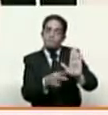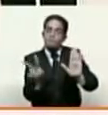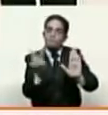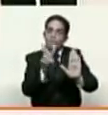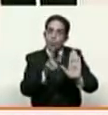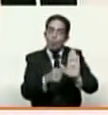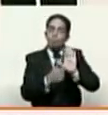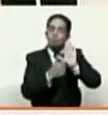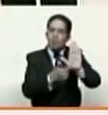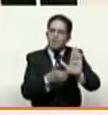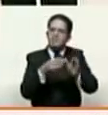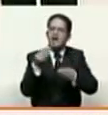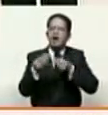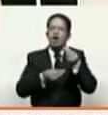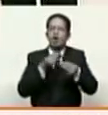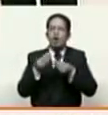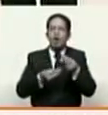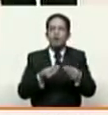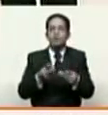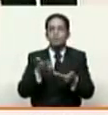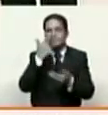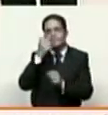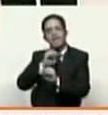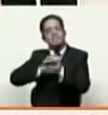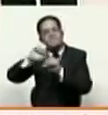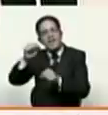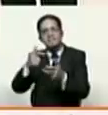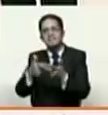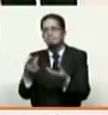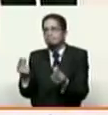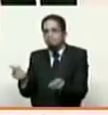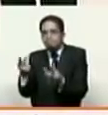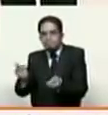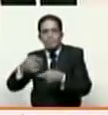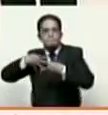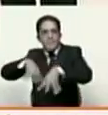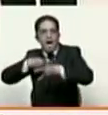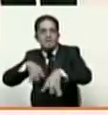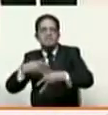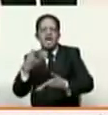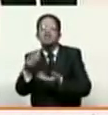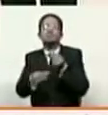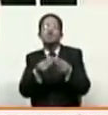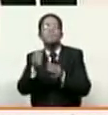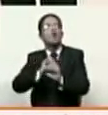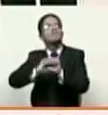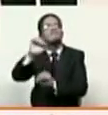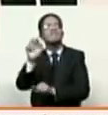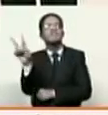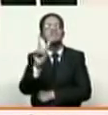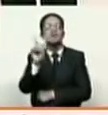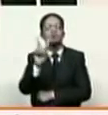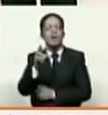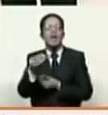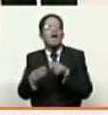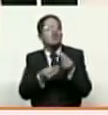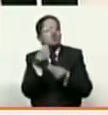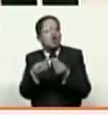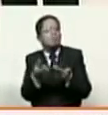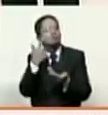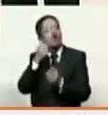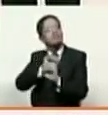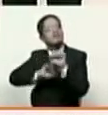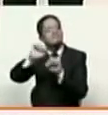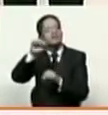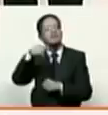a través de la organización popular, a través de la movilización en la calle, cómo se defiende un país y cómo se defiende una